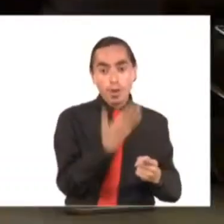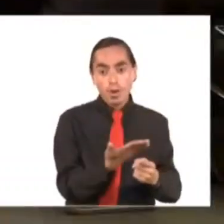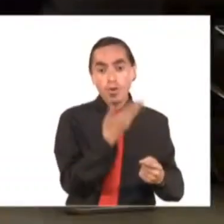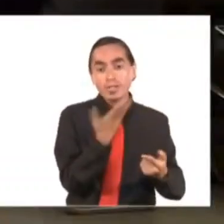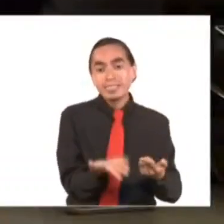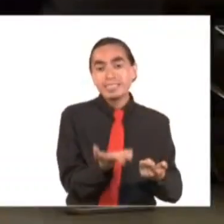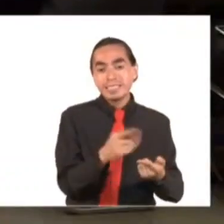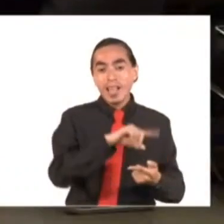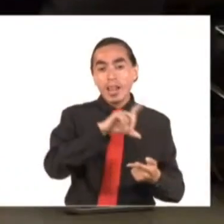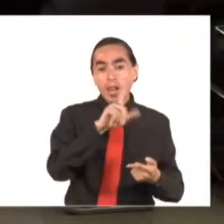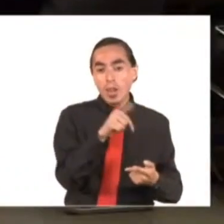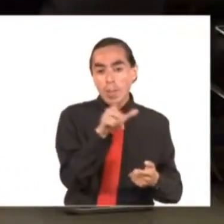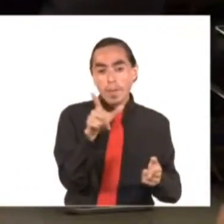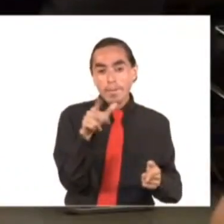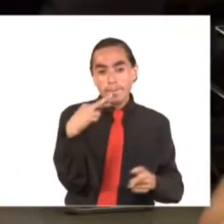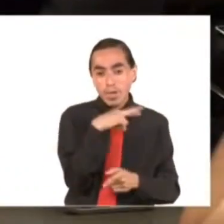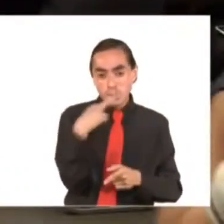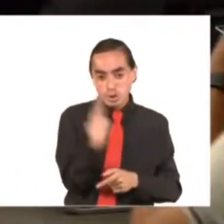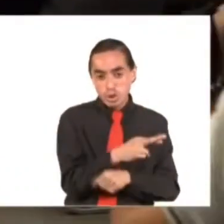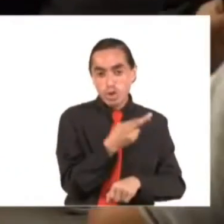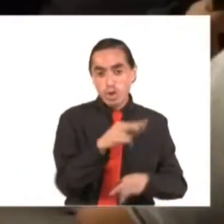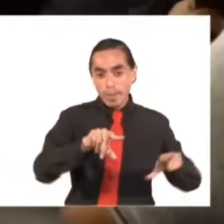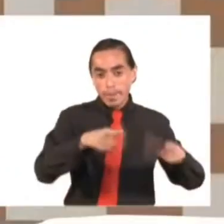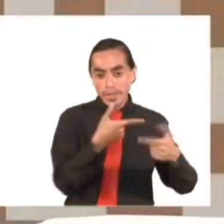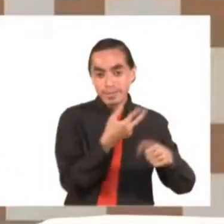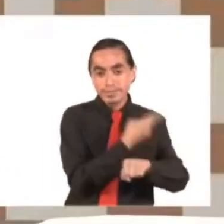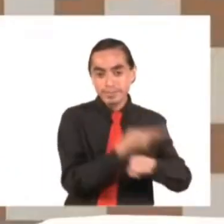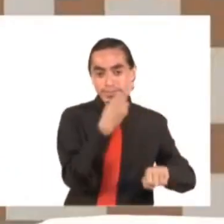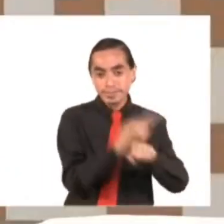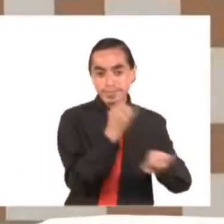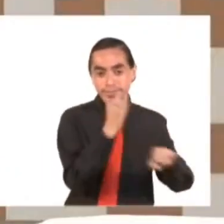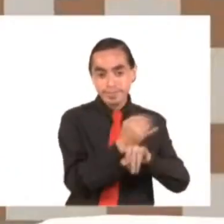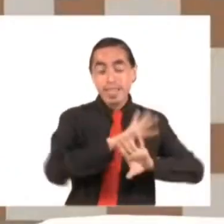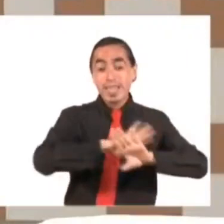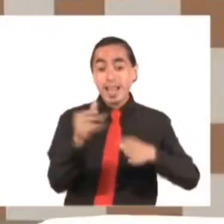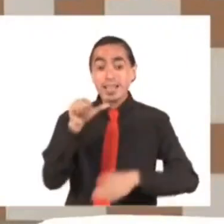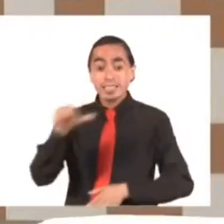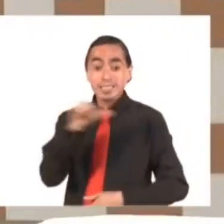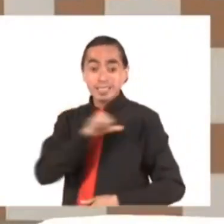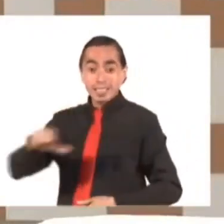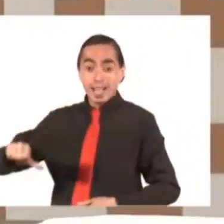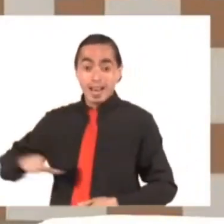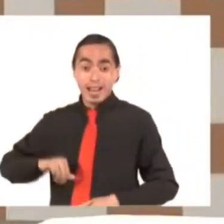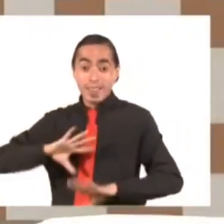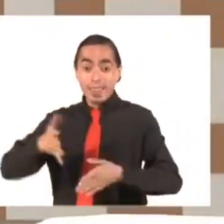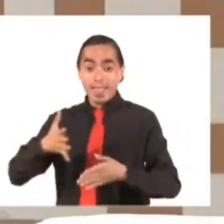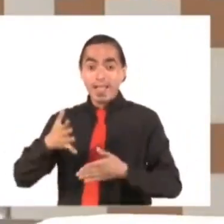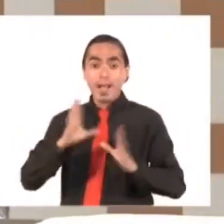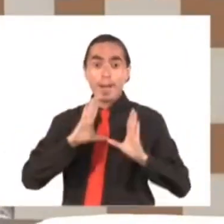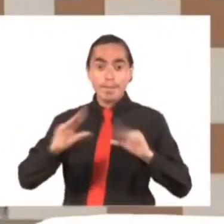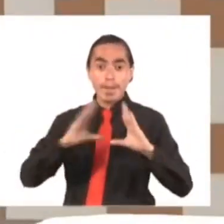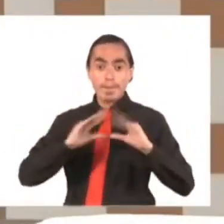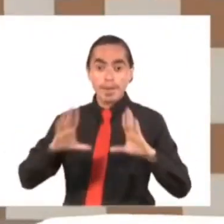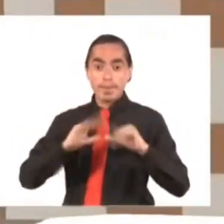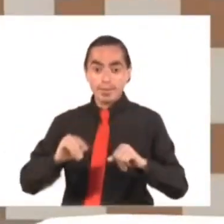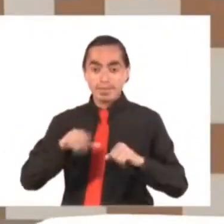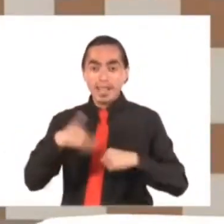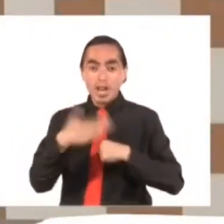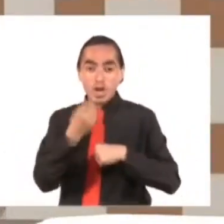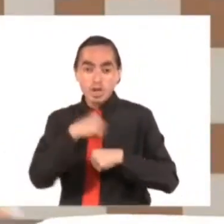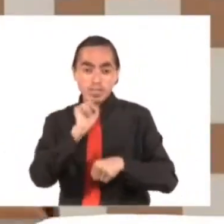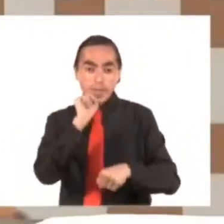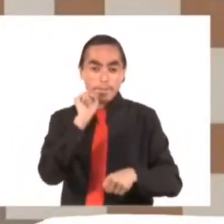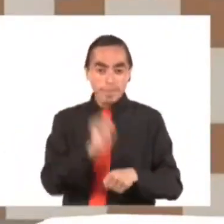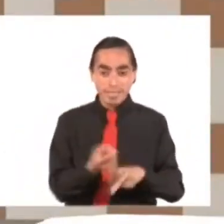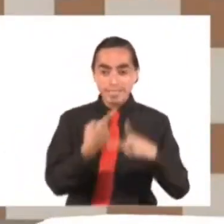Y estamos esperando, ya capacitamos a las 16 alcaldías, su lanzamiento en las siguientes 2 semanas. Esto significa que